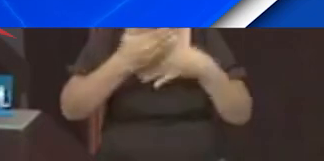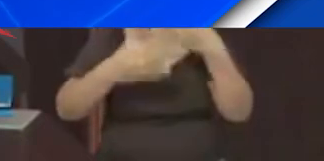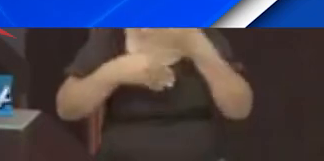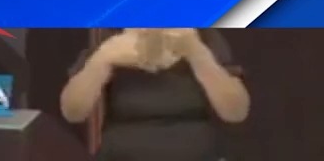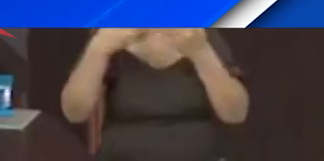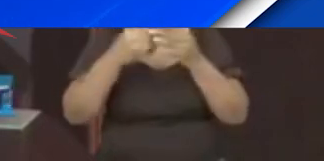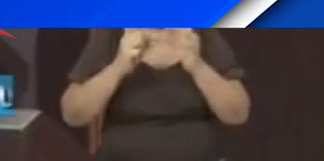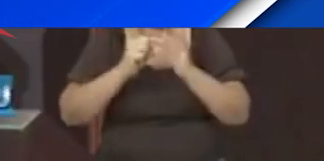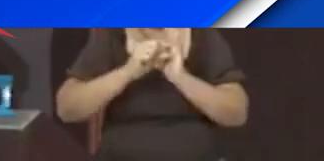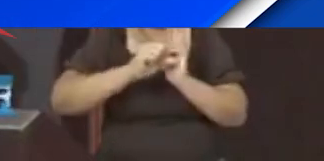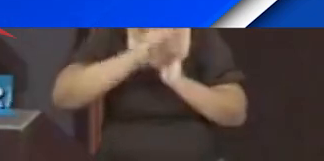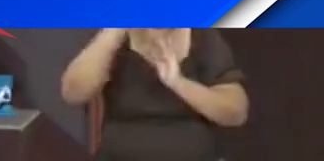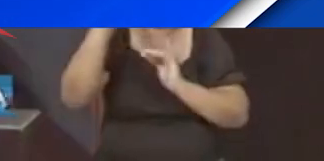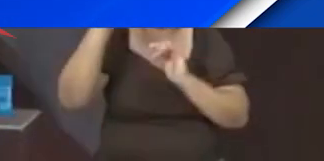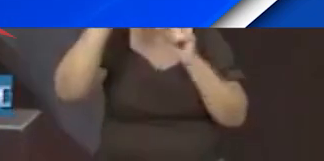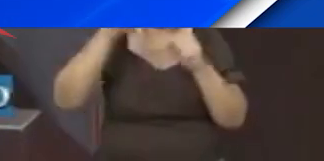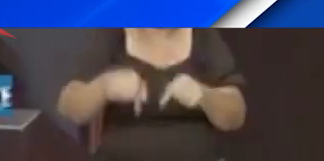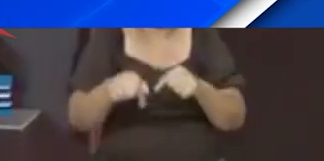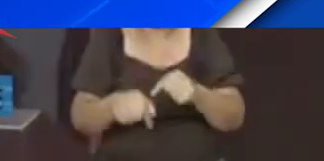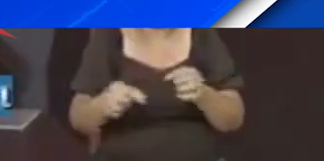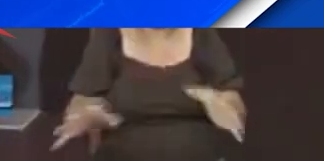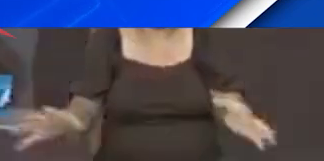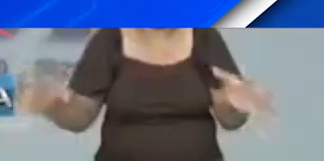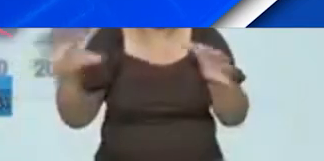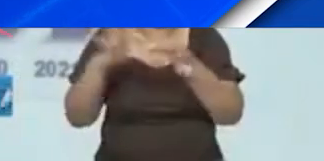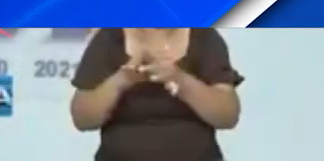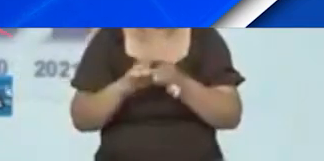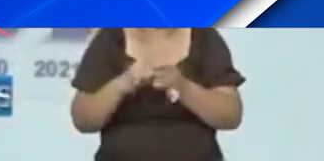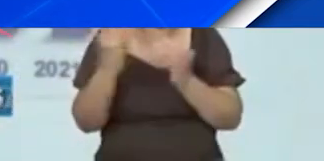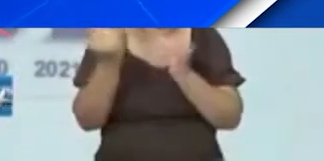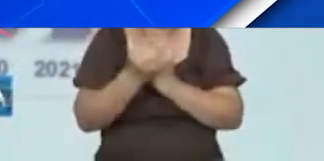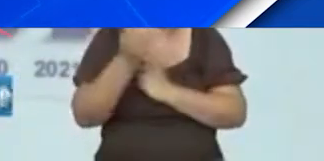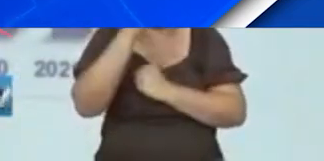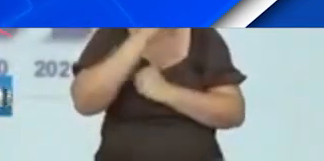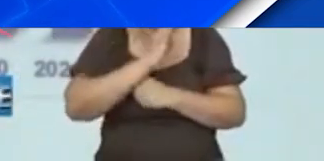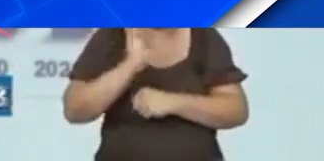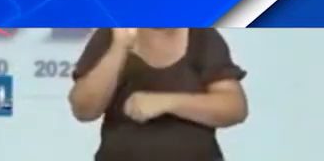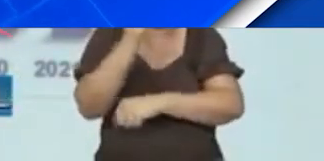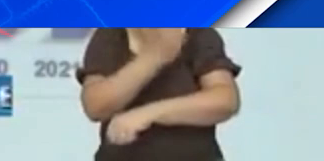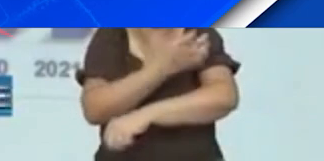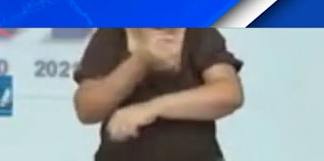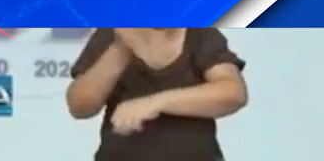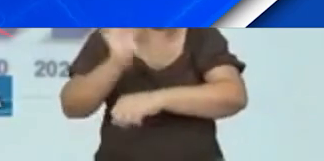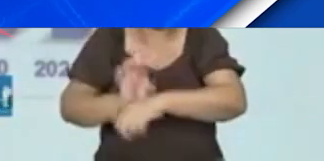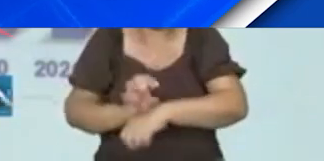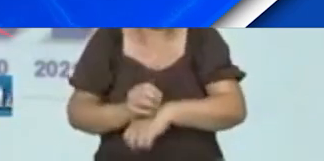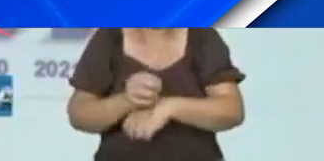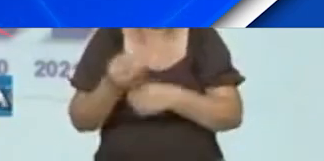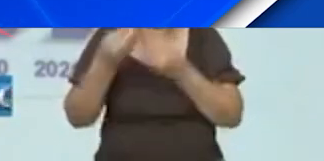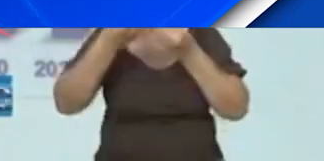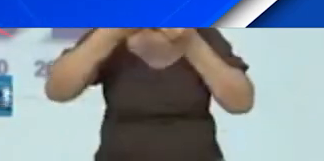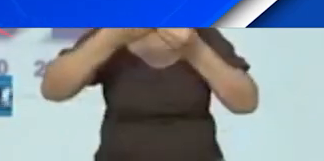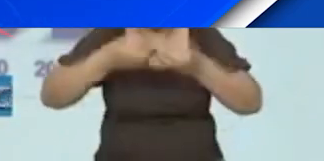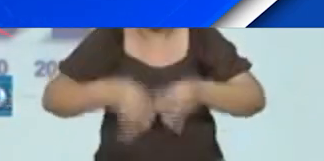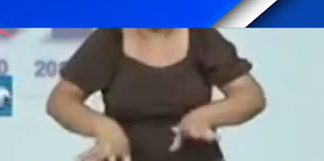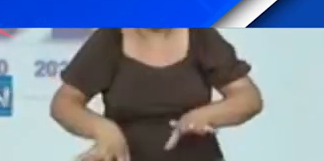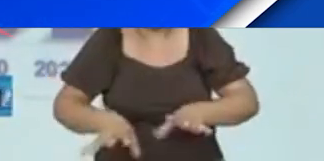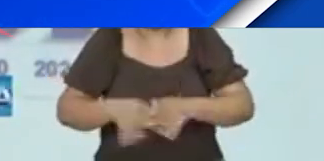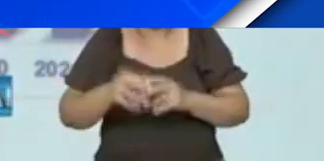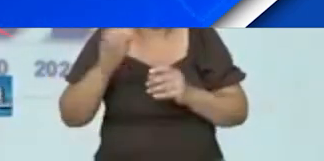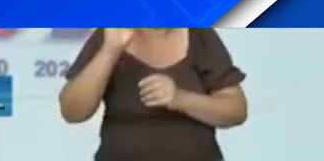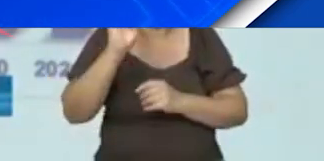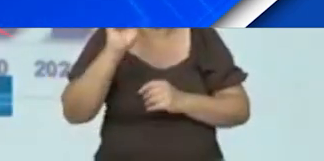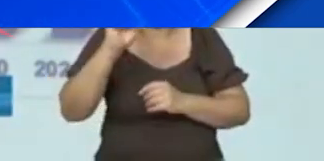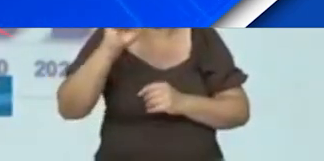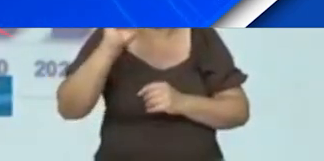línea que ahora nos une por completo con el Caribe. En cuanto a las pérdidas de energía, pero esas solamente son las de Natrel,